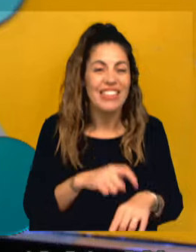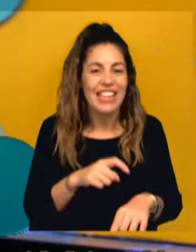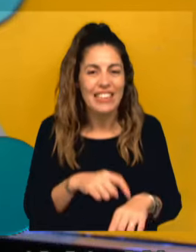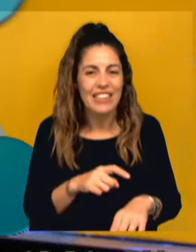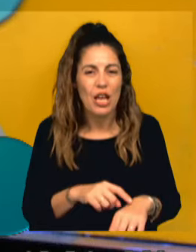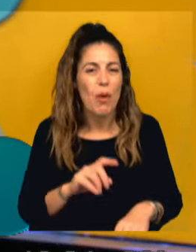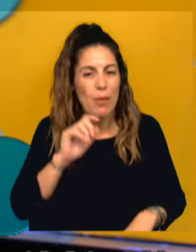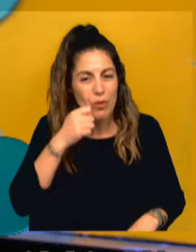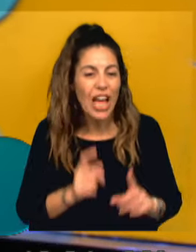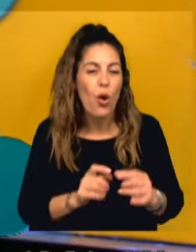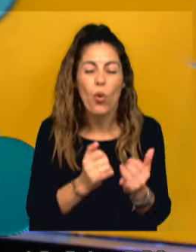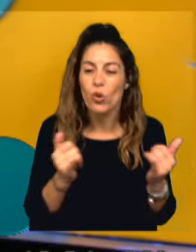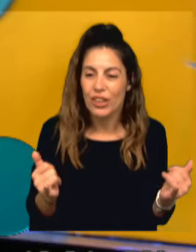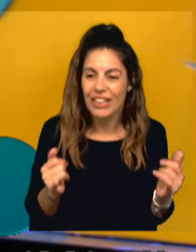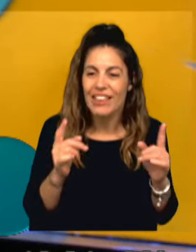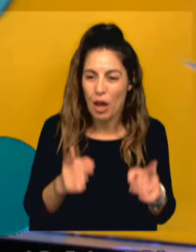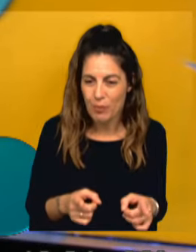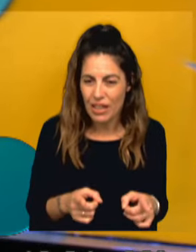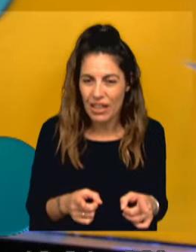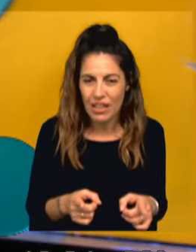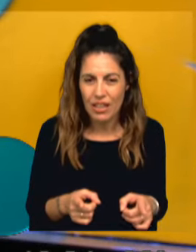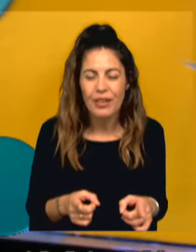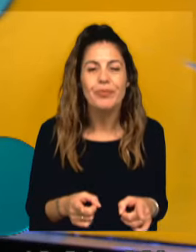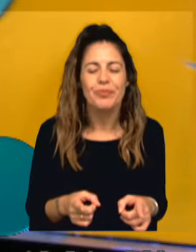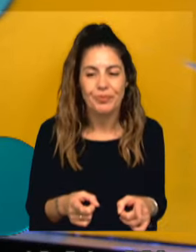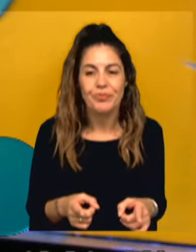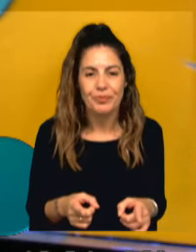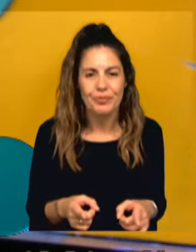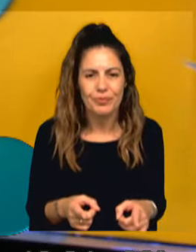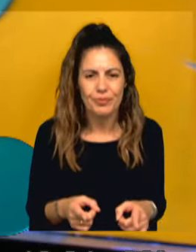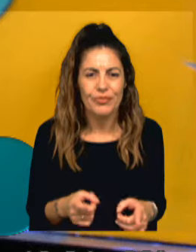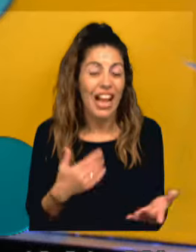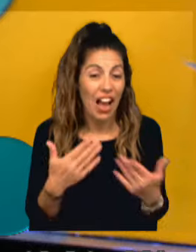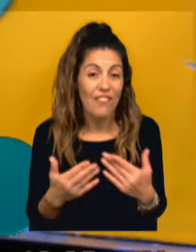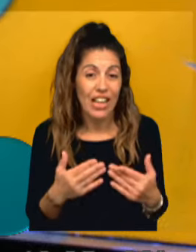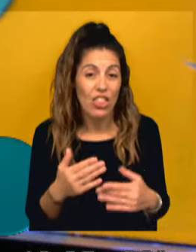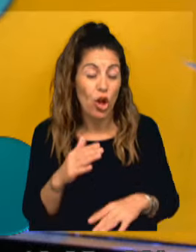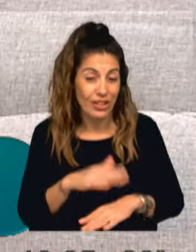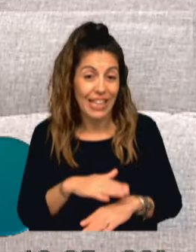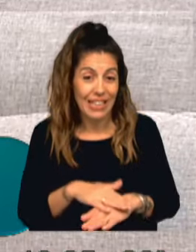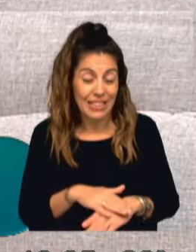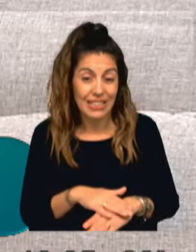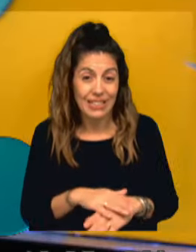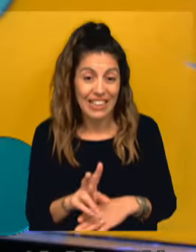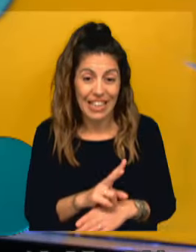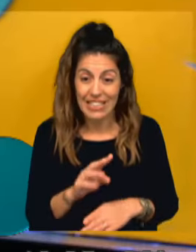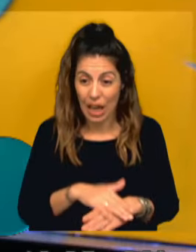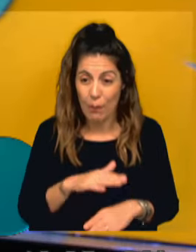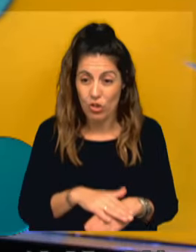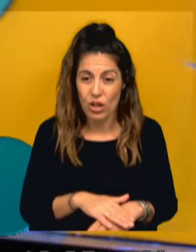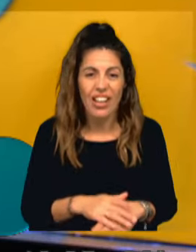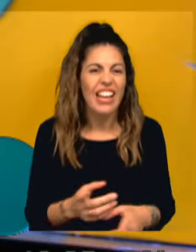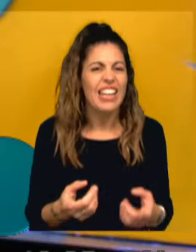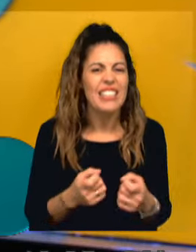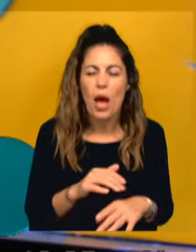a mí me gustaría que algún día también sí no eh hablando de tenencia responsable todo eso qué es lo que necesita